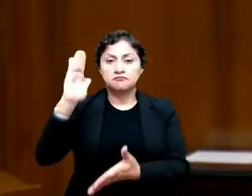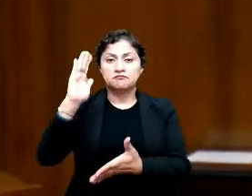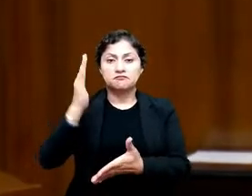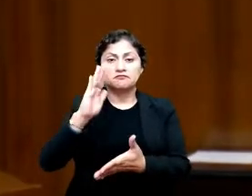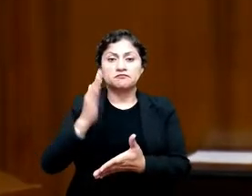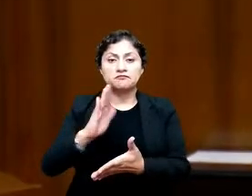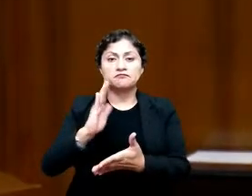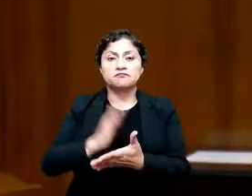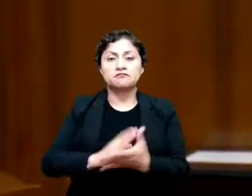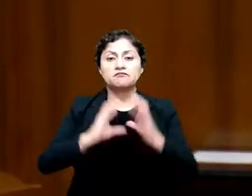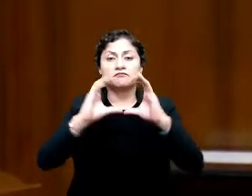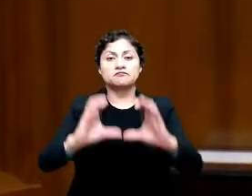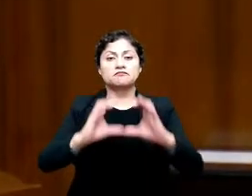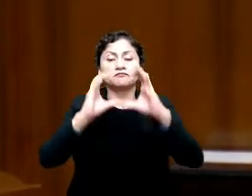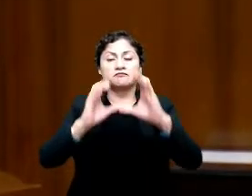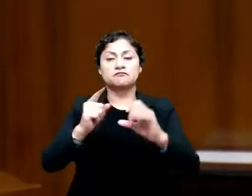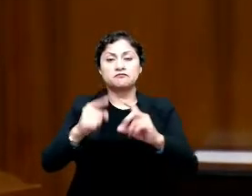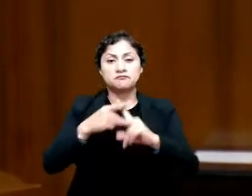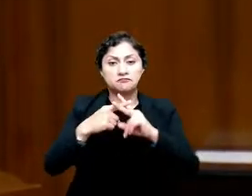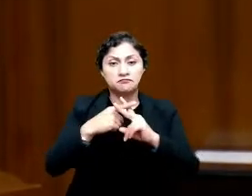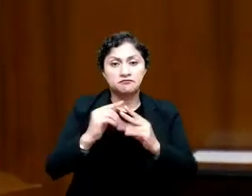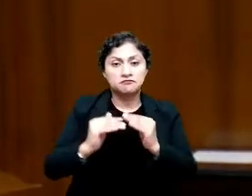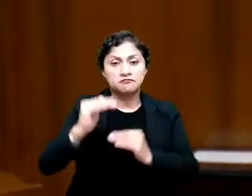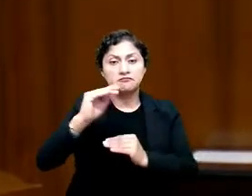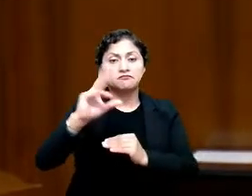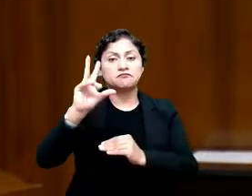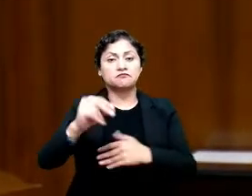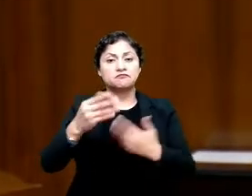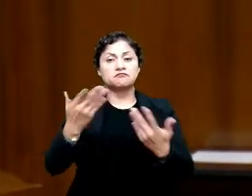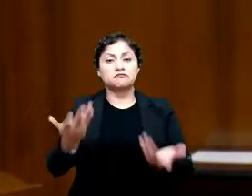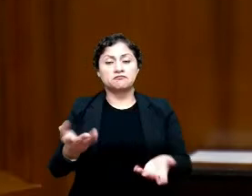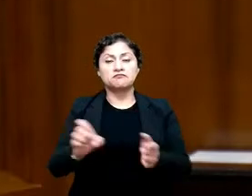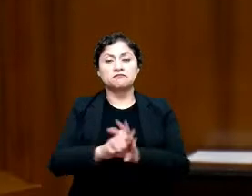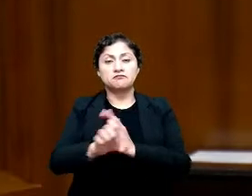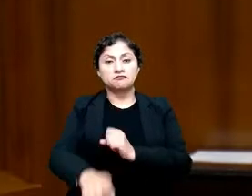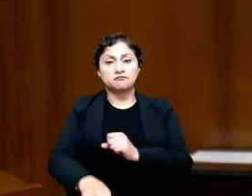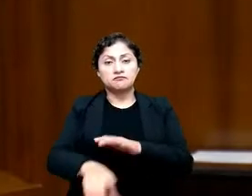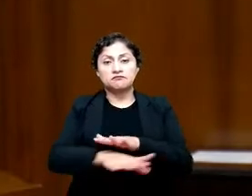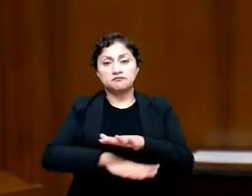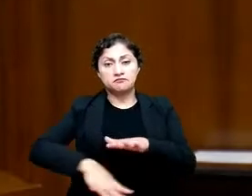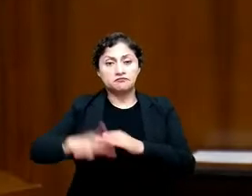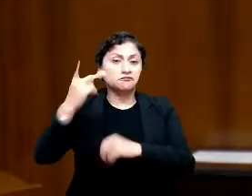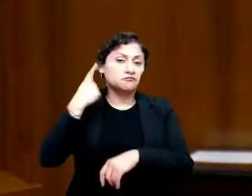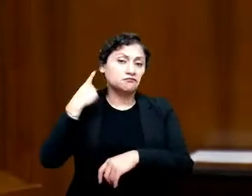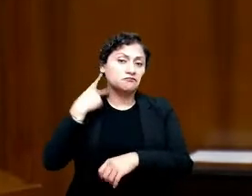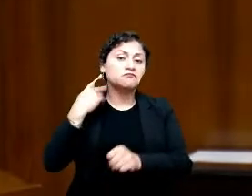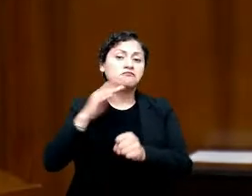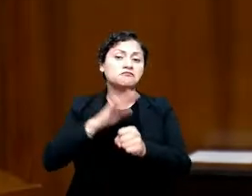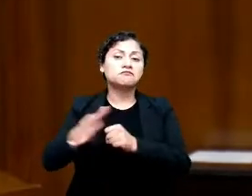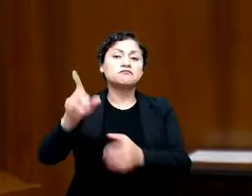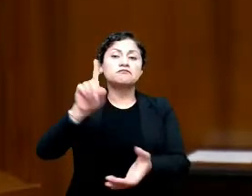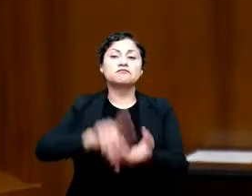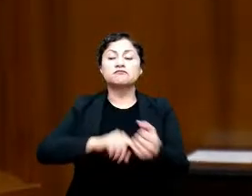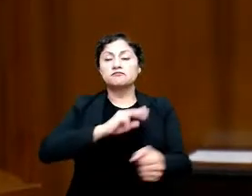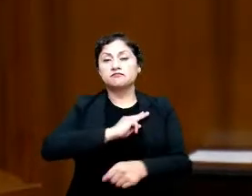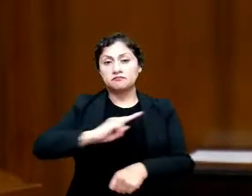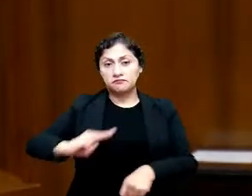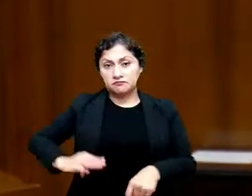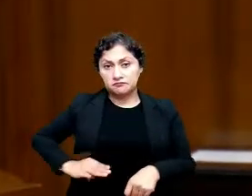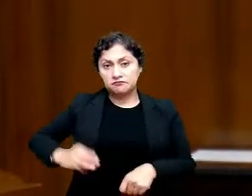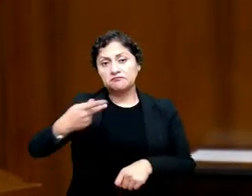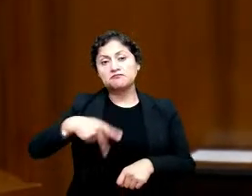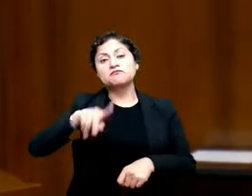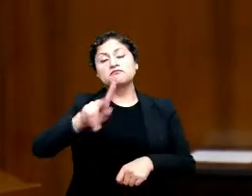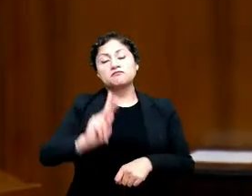que crezcan estos índices de pobreza en la base política del Estado, que son los municipios. Pero no se puede atender de manera